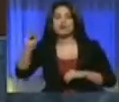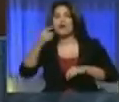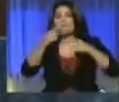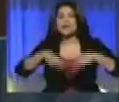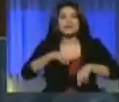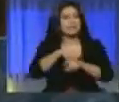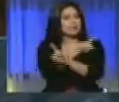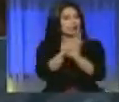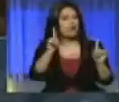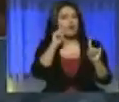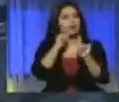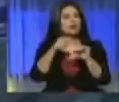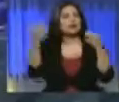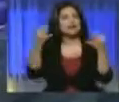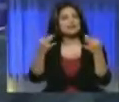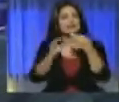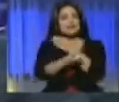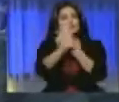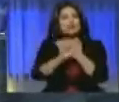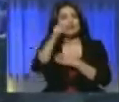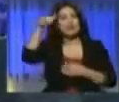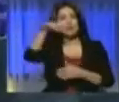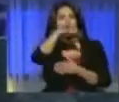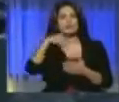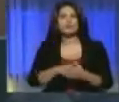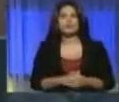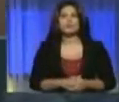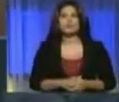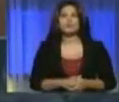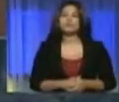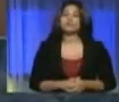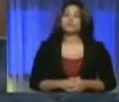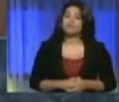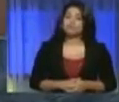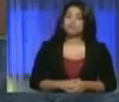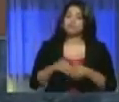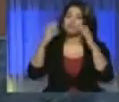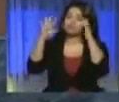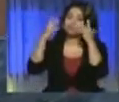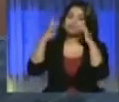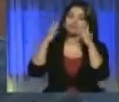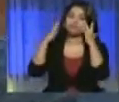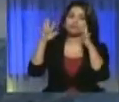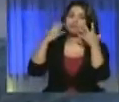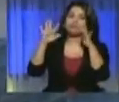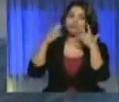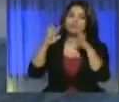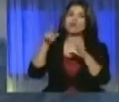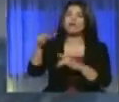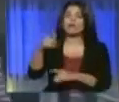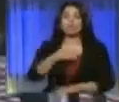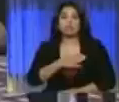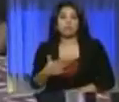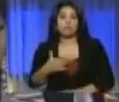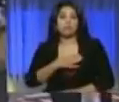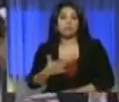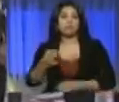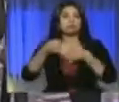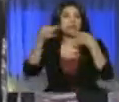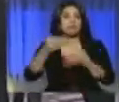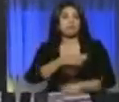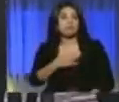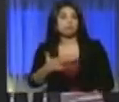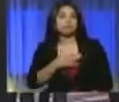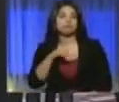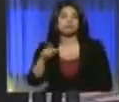y la paz del pueblo. Muy bien, un aplauso. Con mucha vocación de servicio, de hacer,